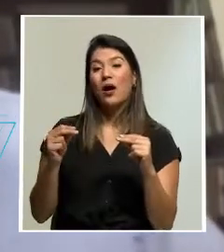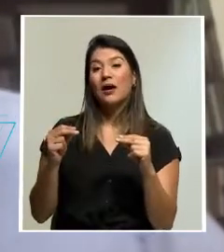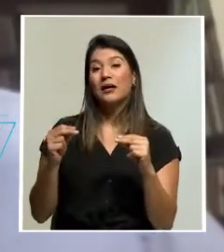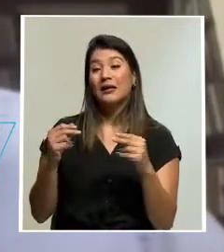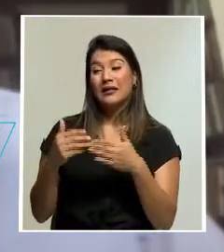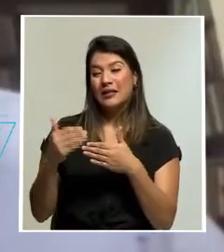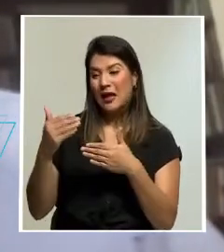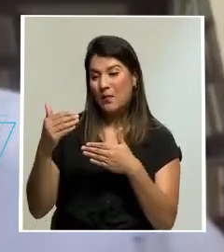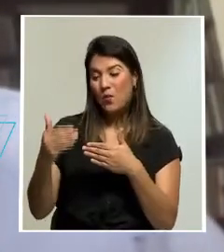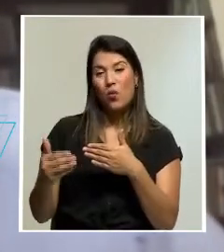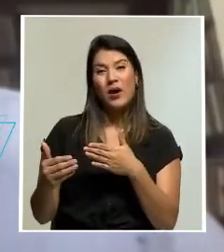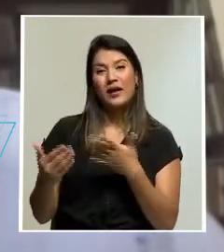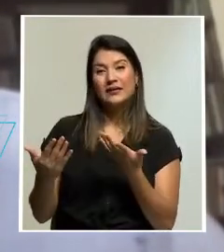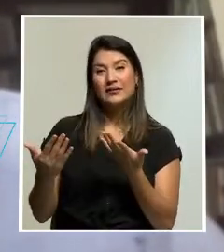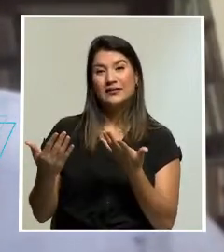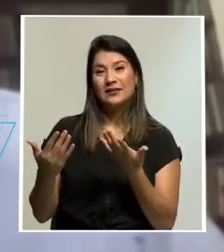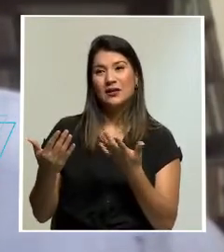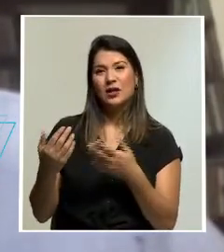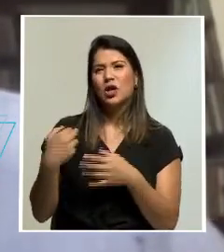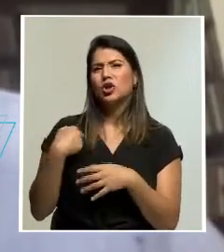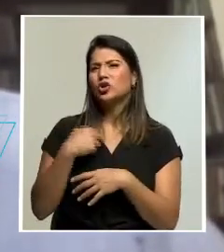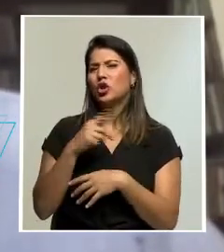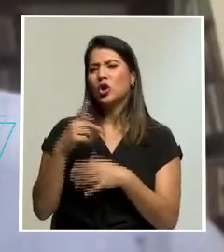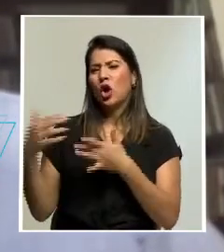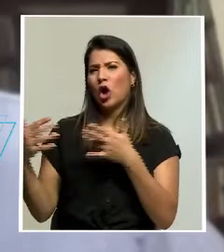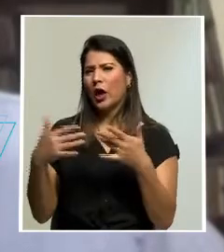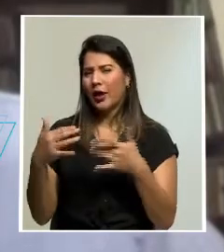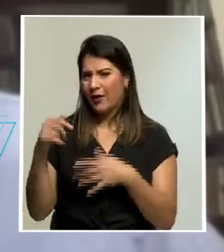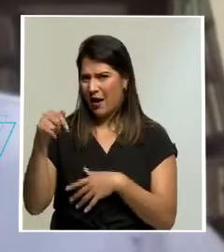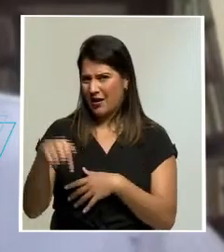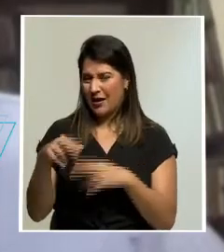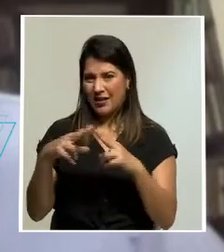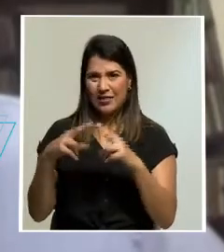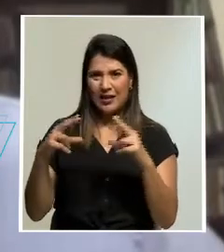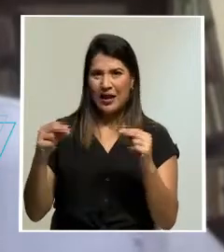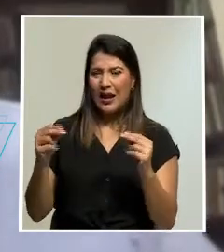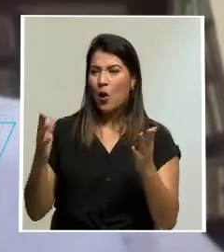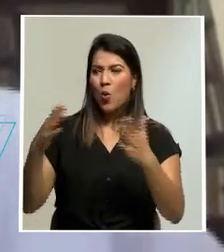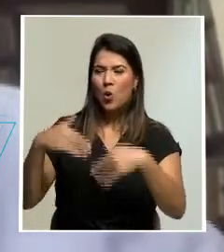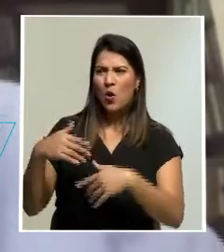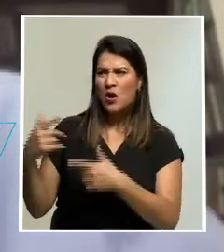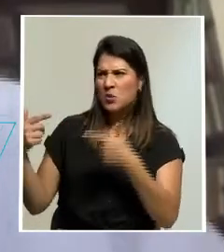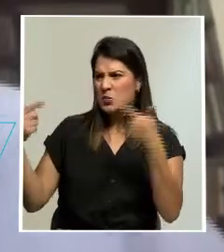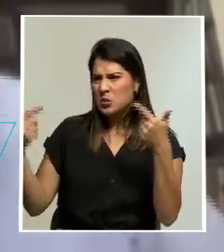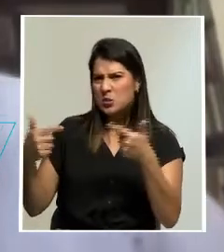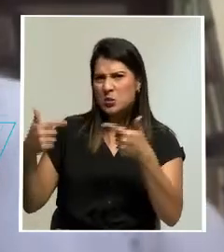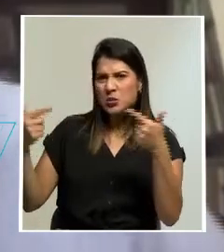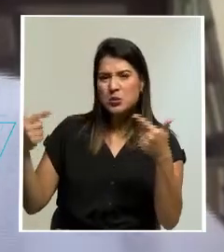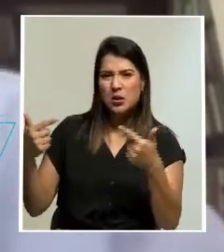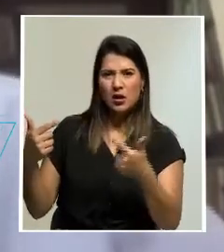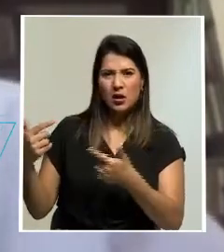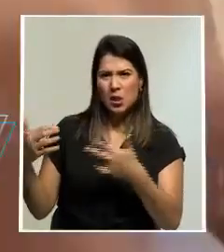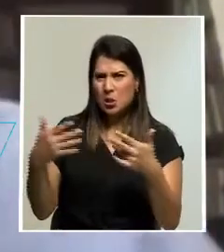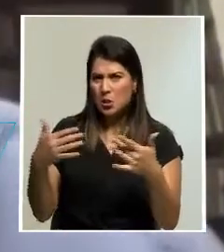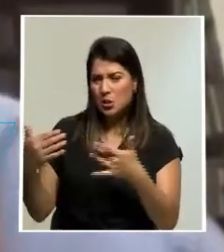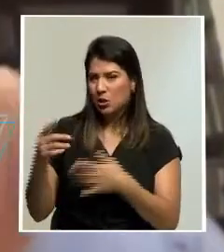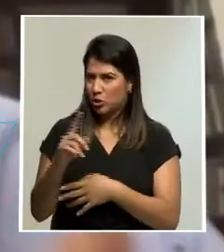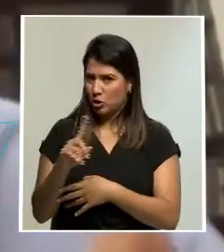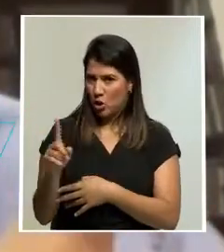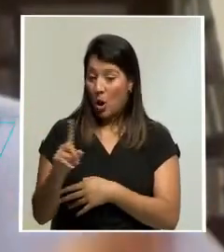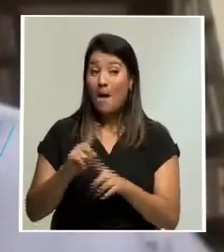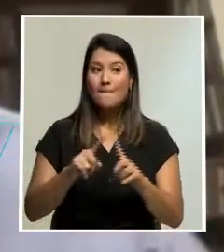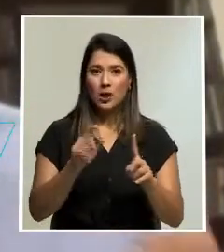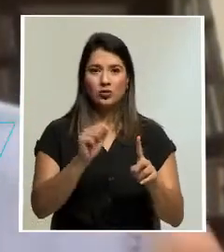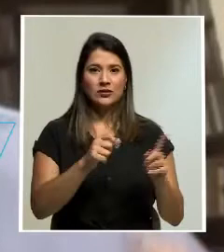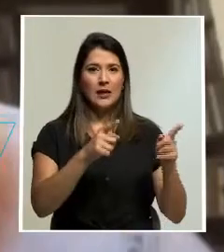de una situación bélica. En Nicaragua no ha habido un movimiento armado enfrentado con el gobierno, como en efecto fue